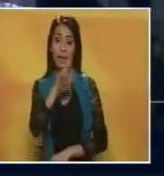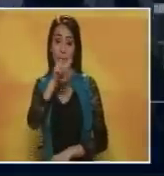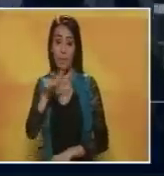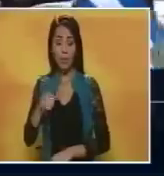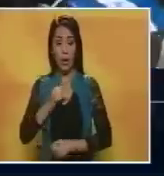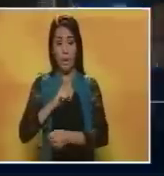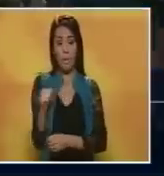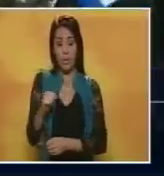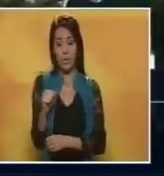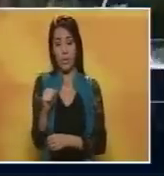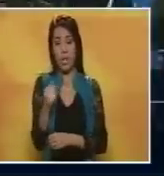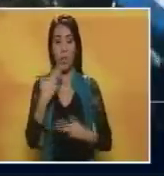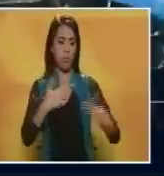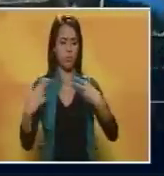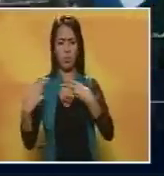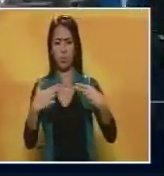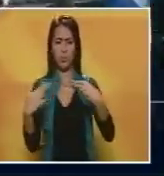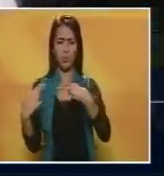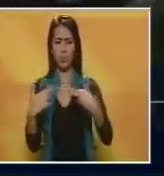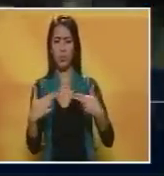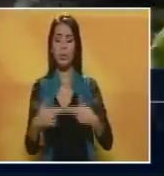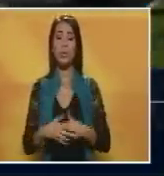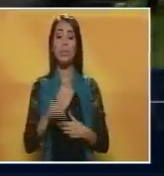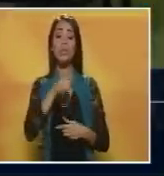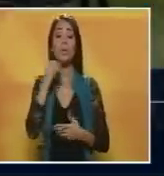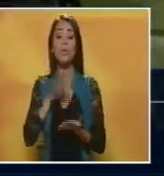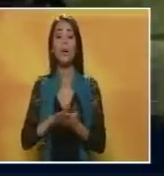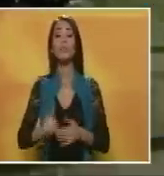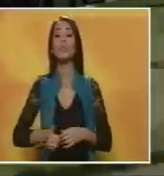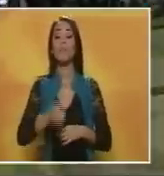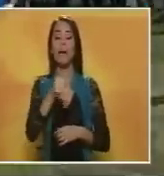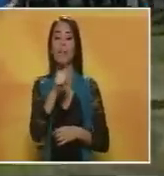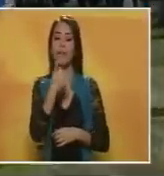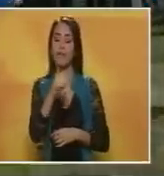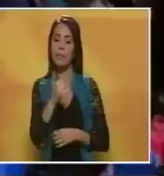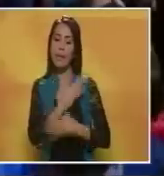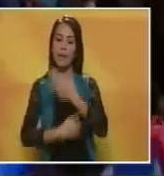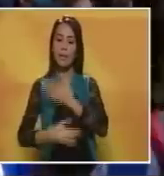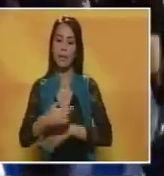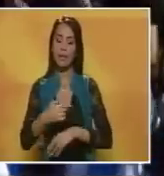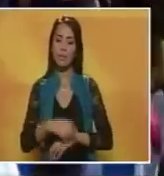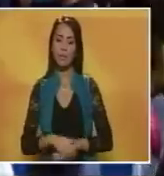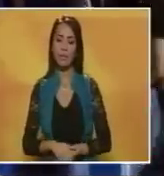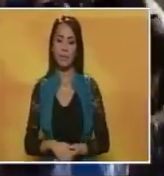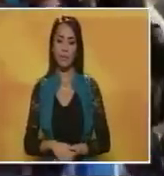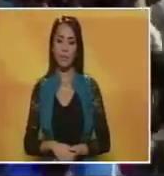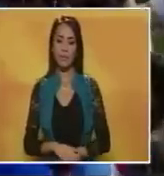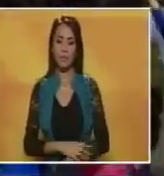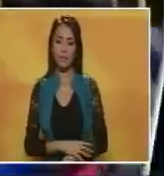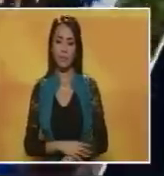policía y un grupo de manifestantes dejó un muerto y más de 10 heridos en el norte de la nación